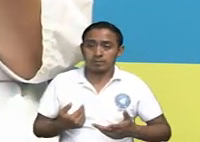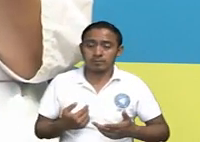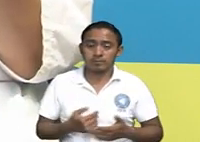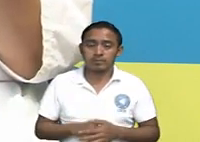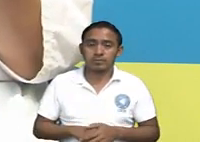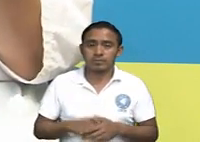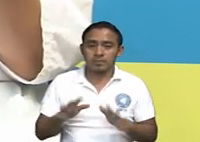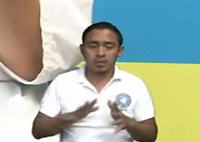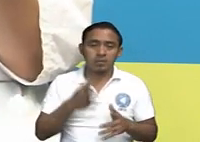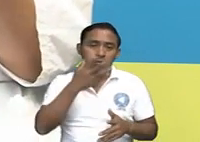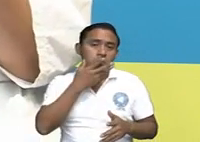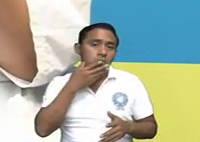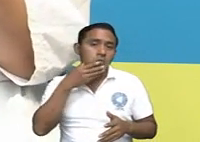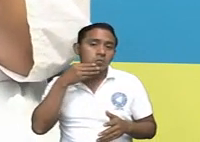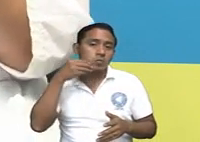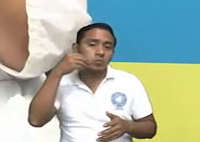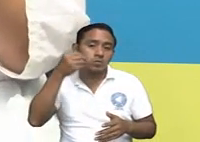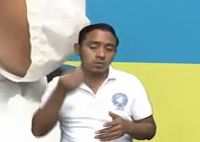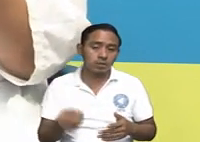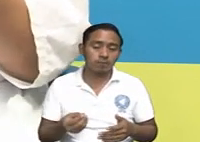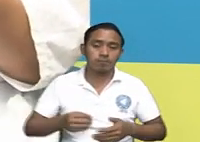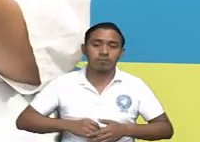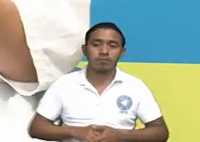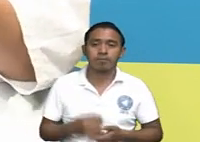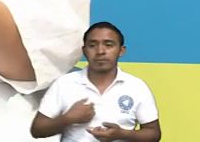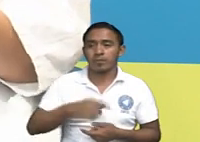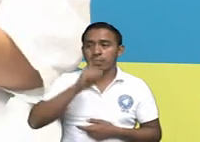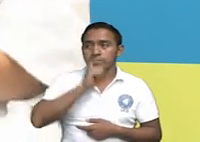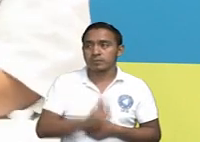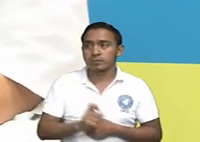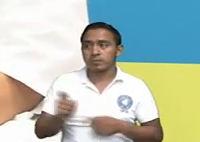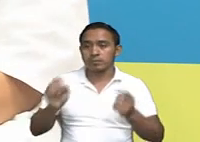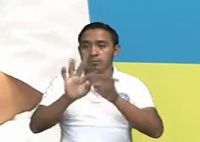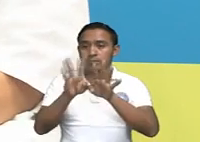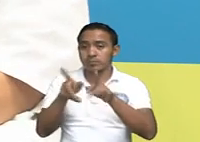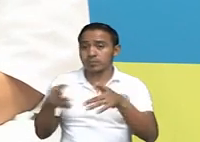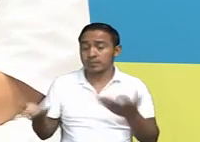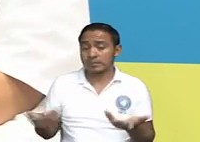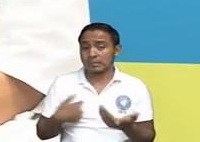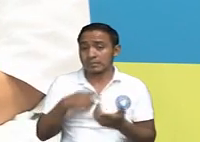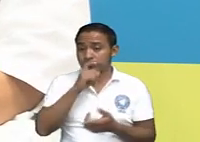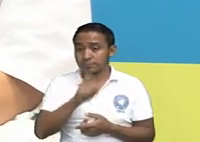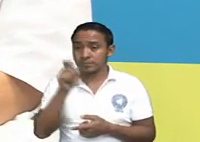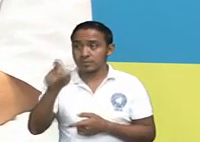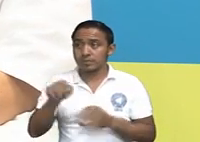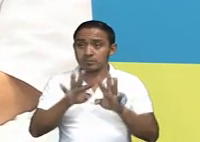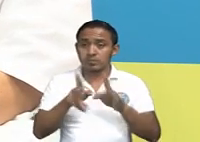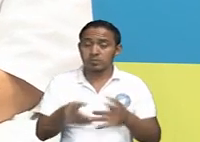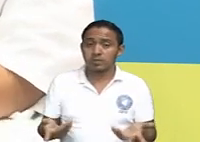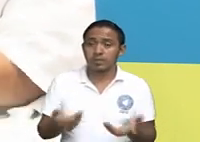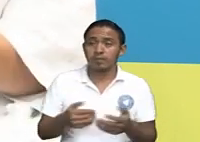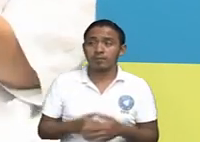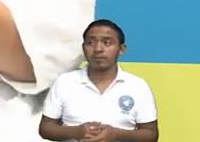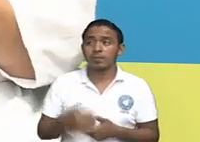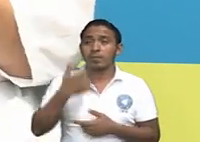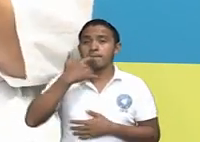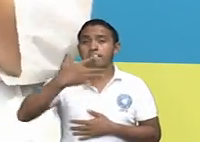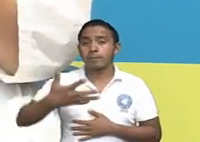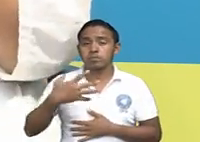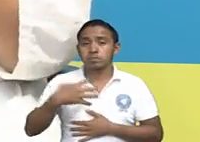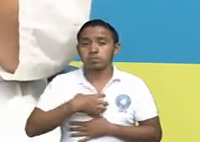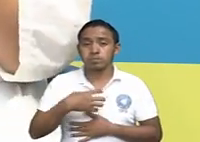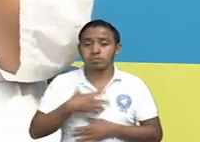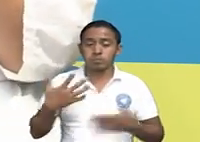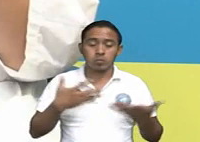volviendo ya adolescente, me comiencen a gustar las niñas. Porque las inclinaciones sobre